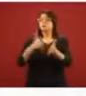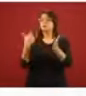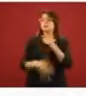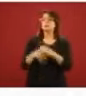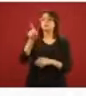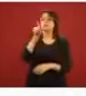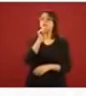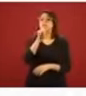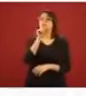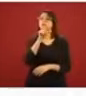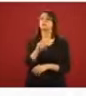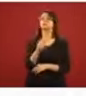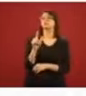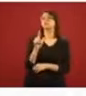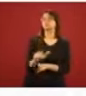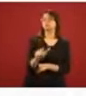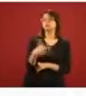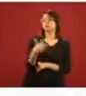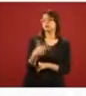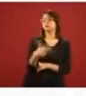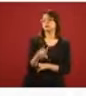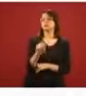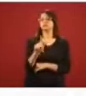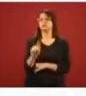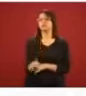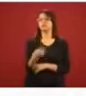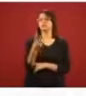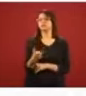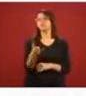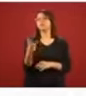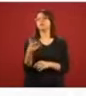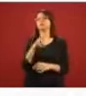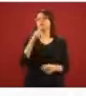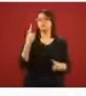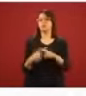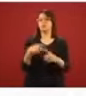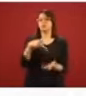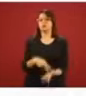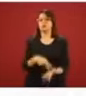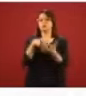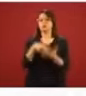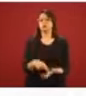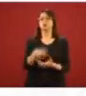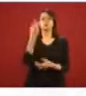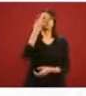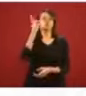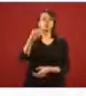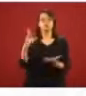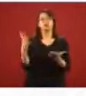Tomatlán, Jalisco, con un precio de 13.73 pesos por kilo y un margen de